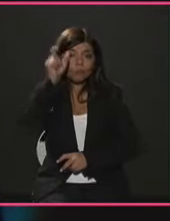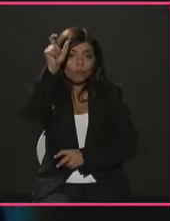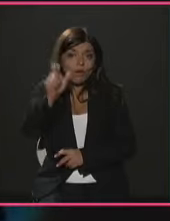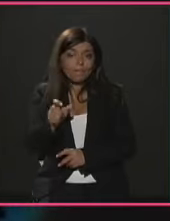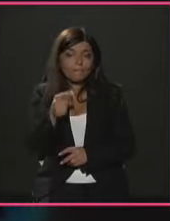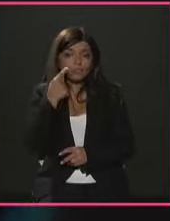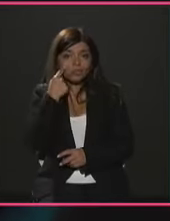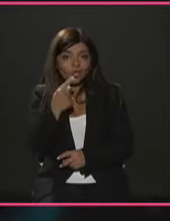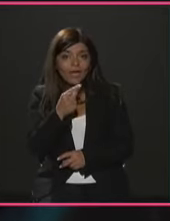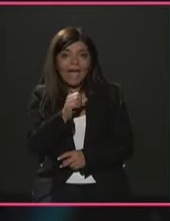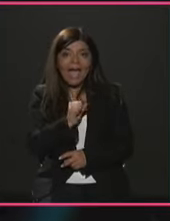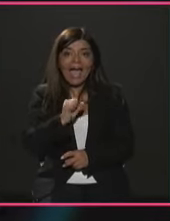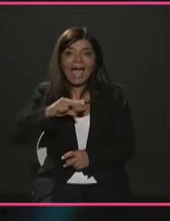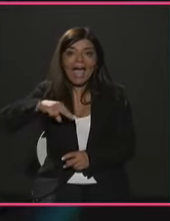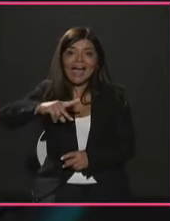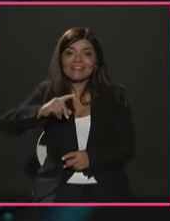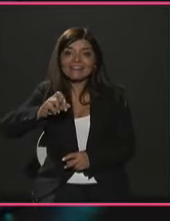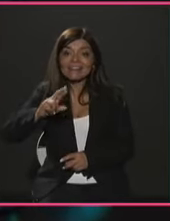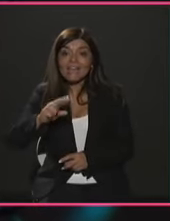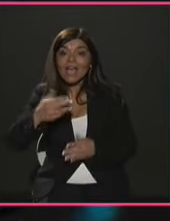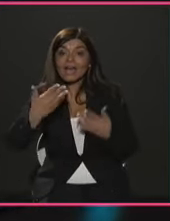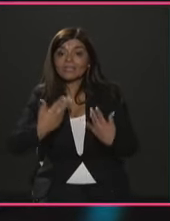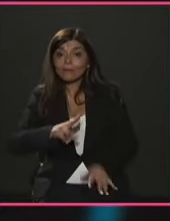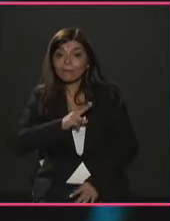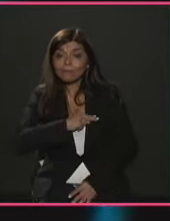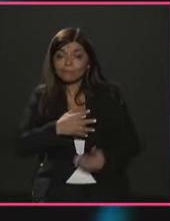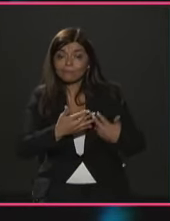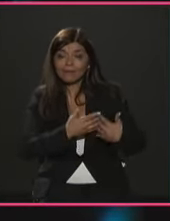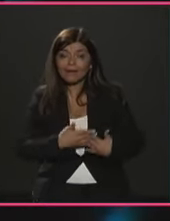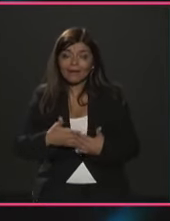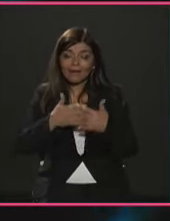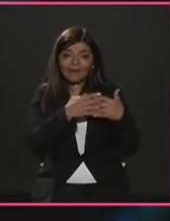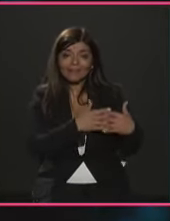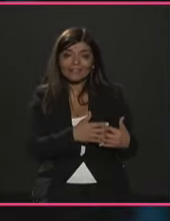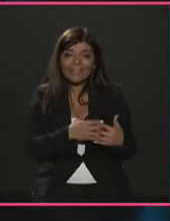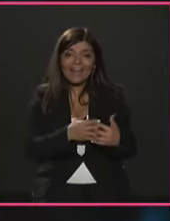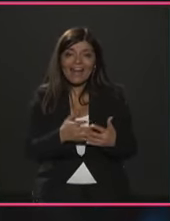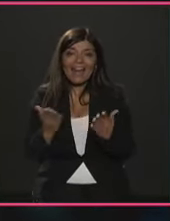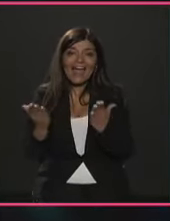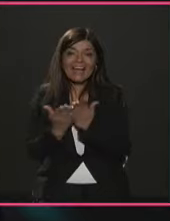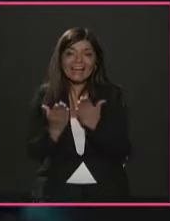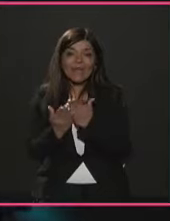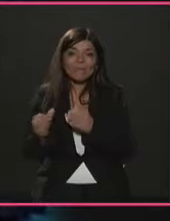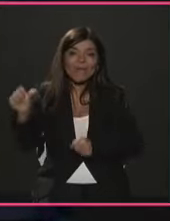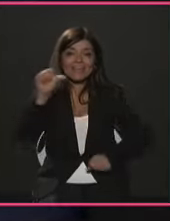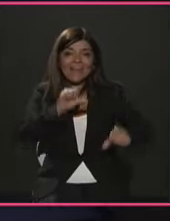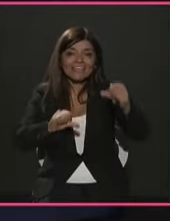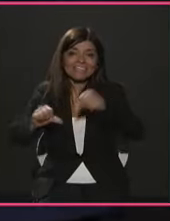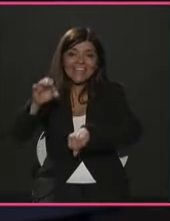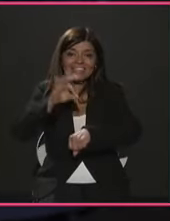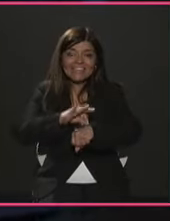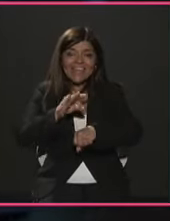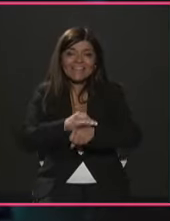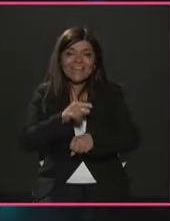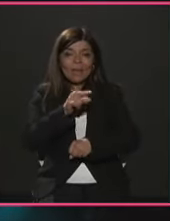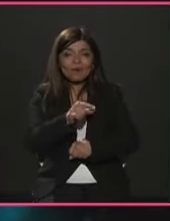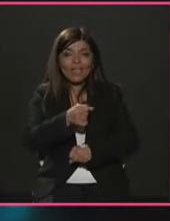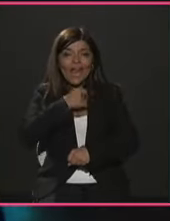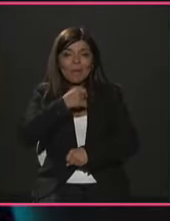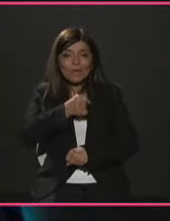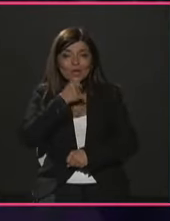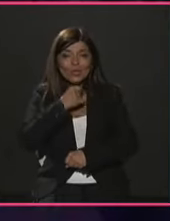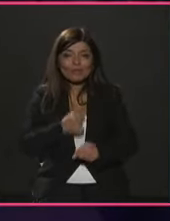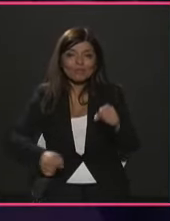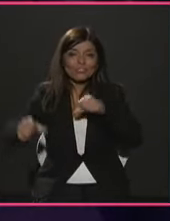pudieron ver Andrea viene de recibir su premio en Estados Unidos un premio que le entregó la academia de la ciencia la medicina por la Excelencia en el periodismo